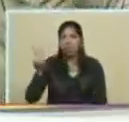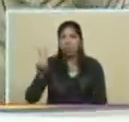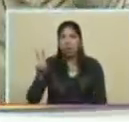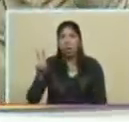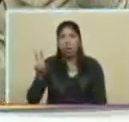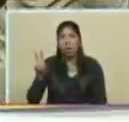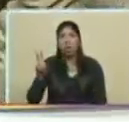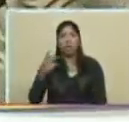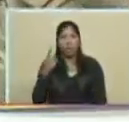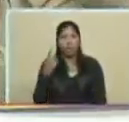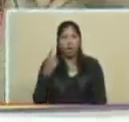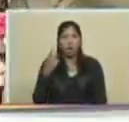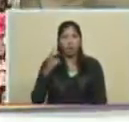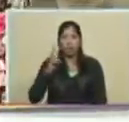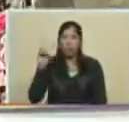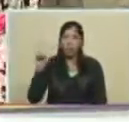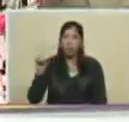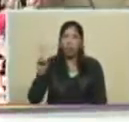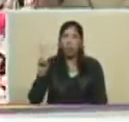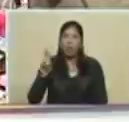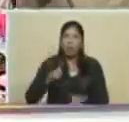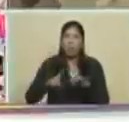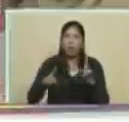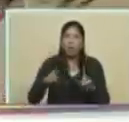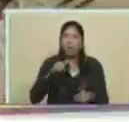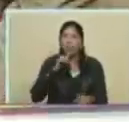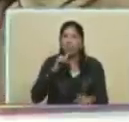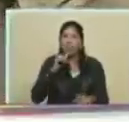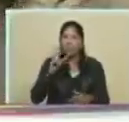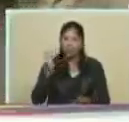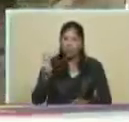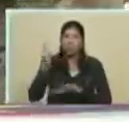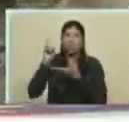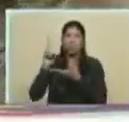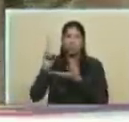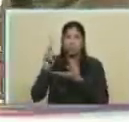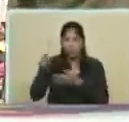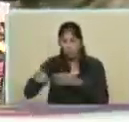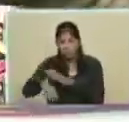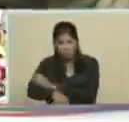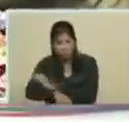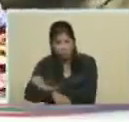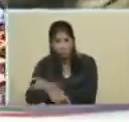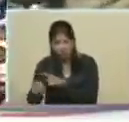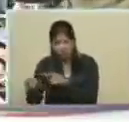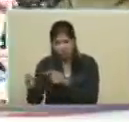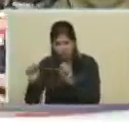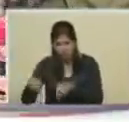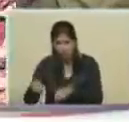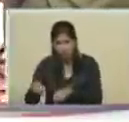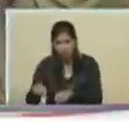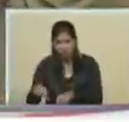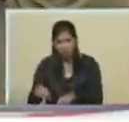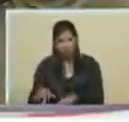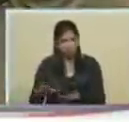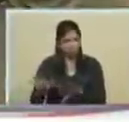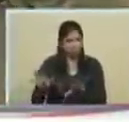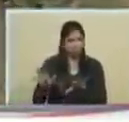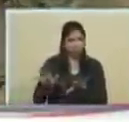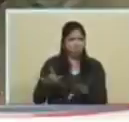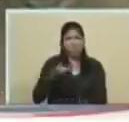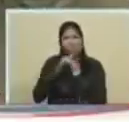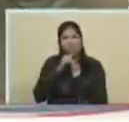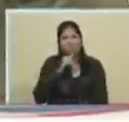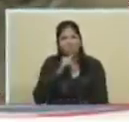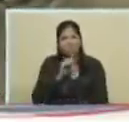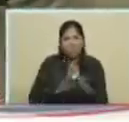por hacerse. ¿Y quién va a hacer esa Venezuela? ¿La oligarquía? ¿Y quién va a construir esa